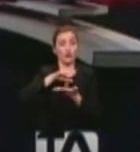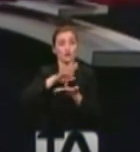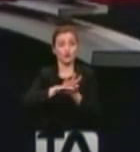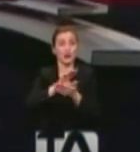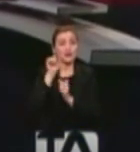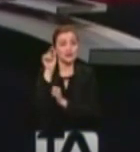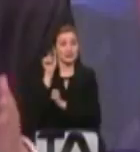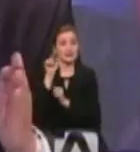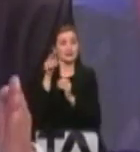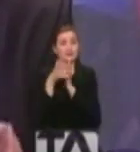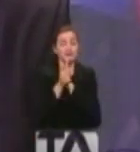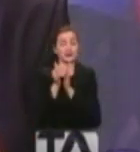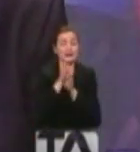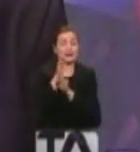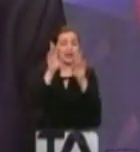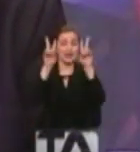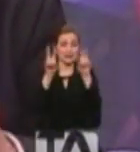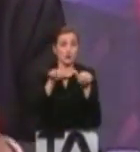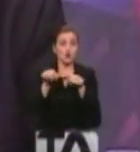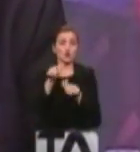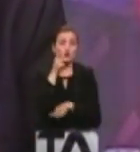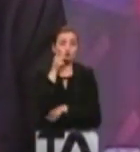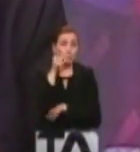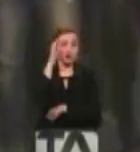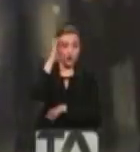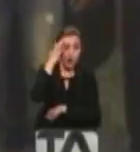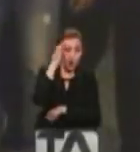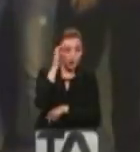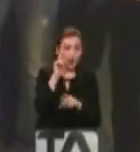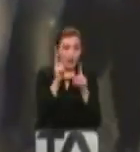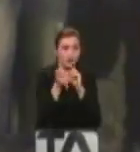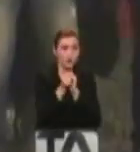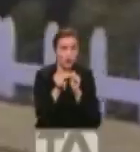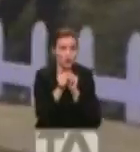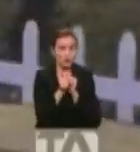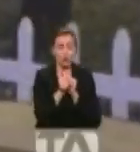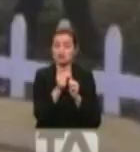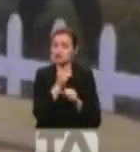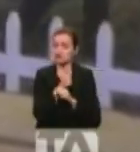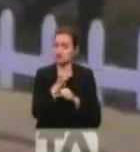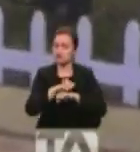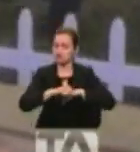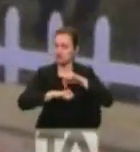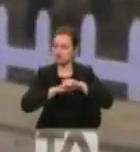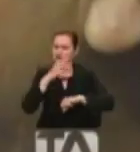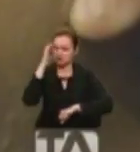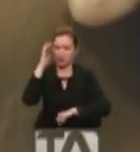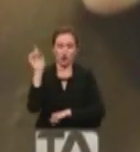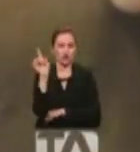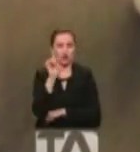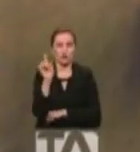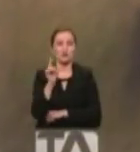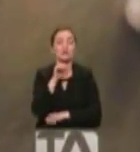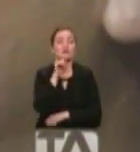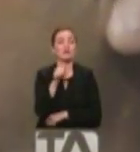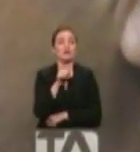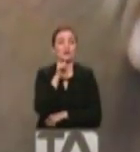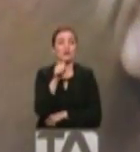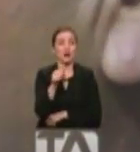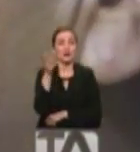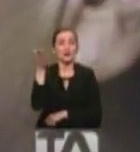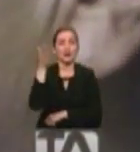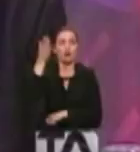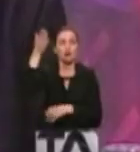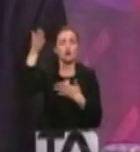en administración pública, lo preocupante no es la frecuencia con la que se hagan reformas en la estructura del Ejecutivo, sino la falta de